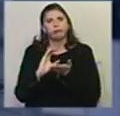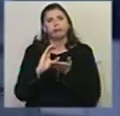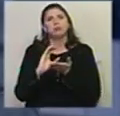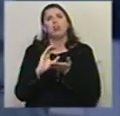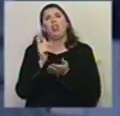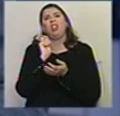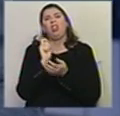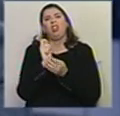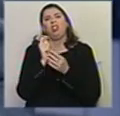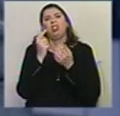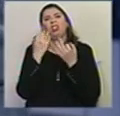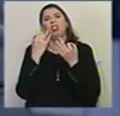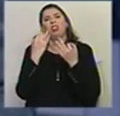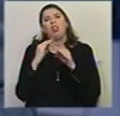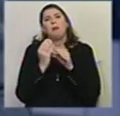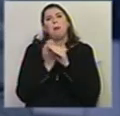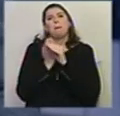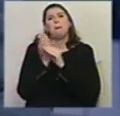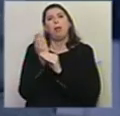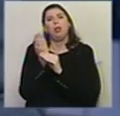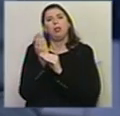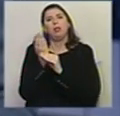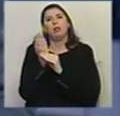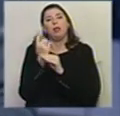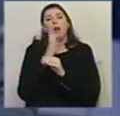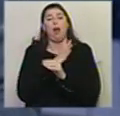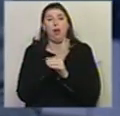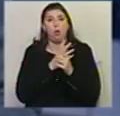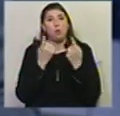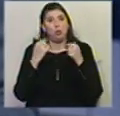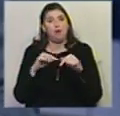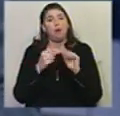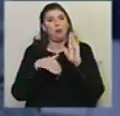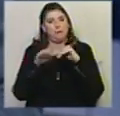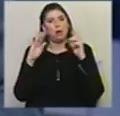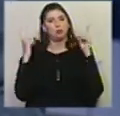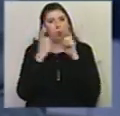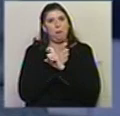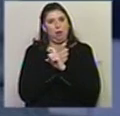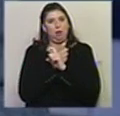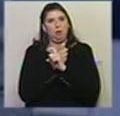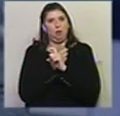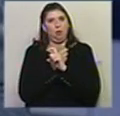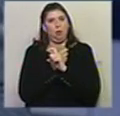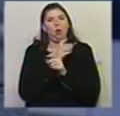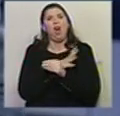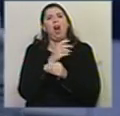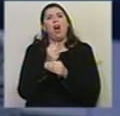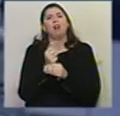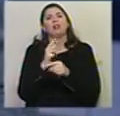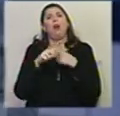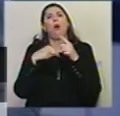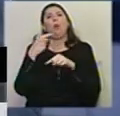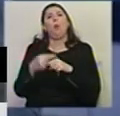prescribir? Y hay un debate que es aún más complejo todavía. ¿Hasta cuándo? Es